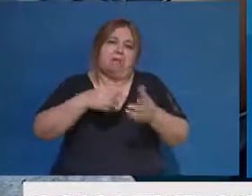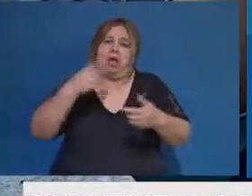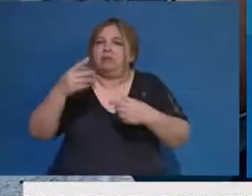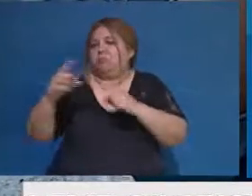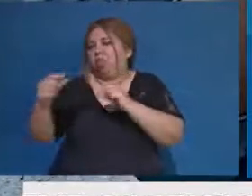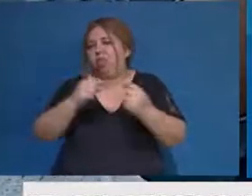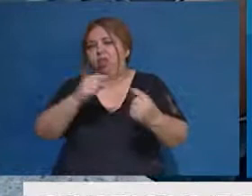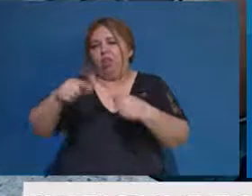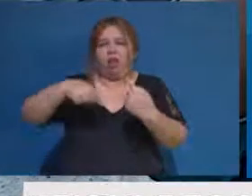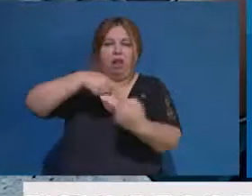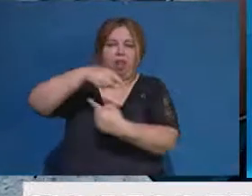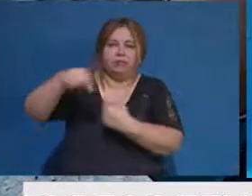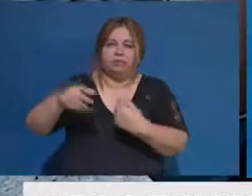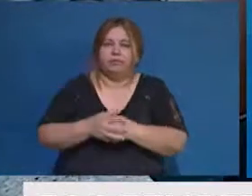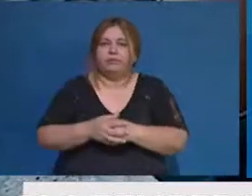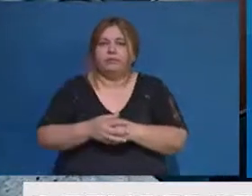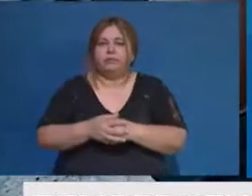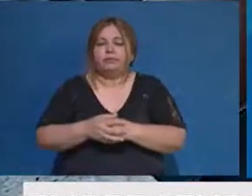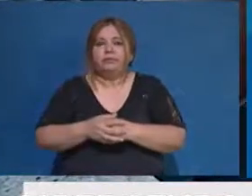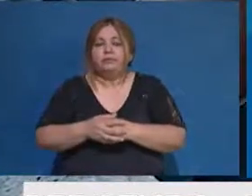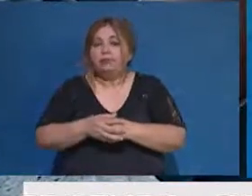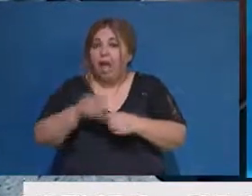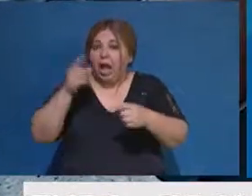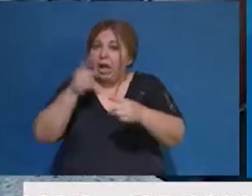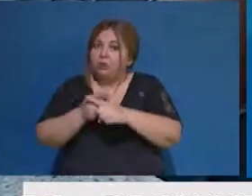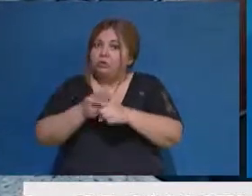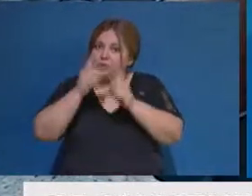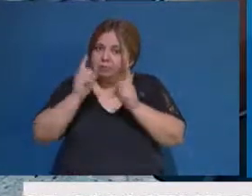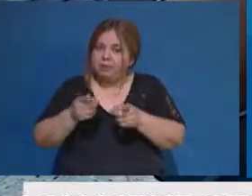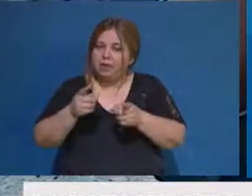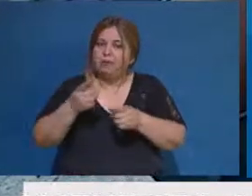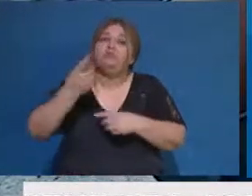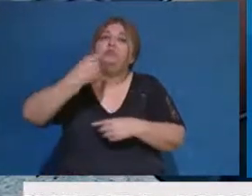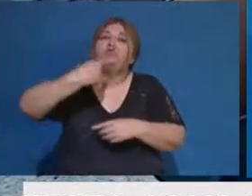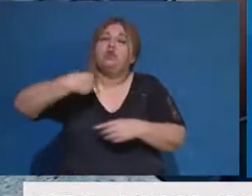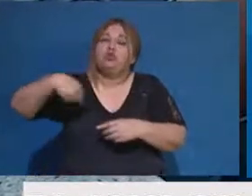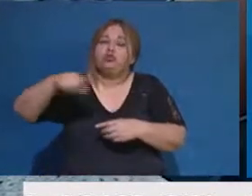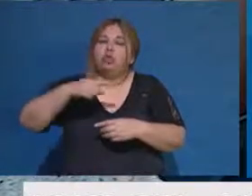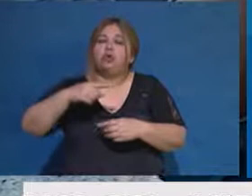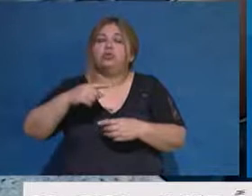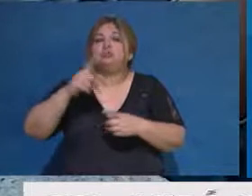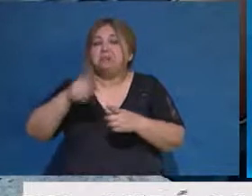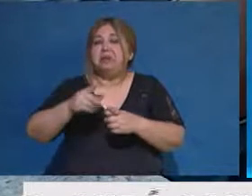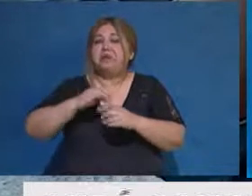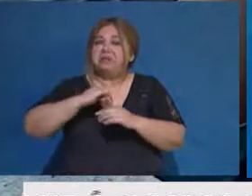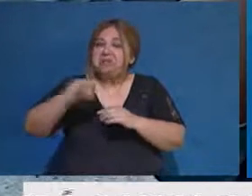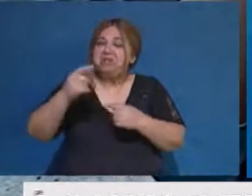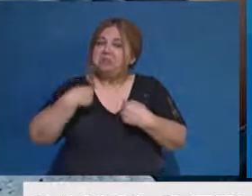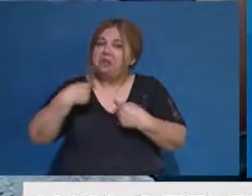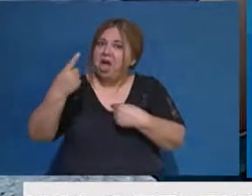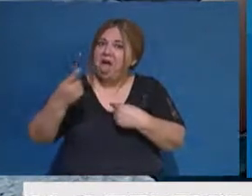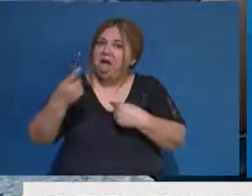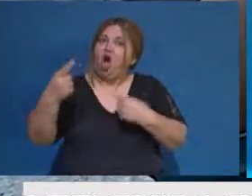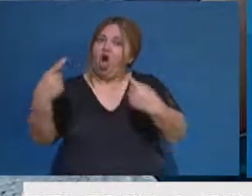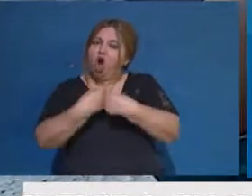Porque a tal punto no hay doble vara que en estas mismas causas nosotros hemos sido recusados por las otras partes, o sea, por la